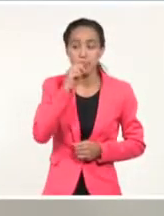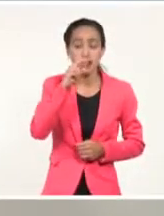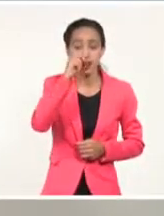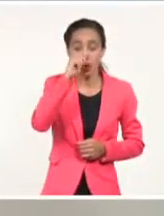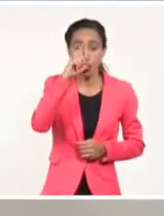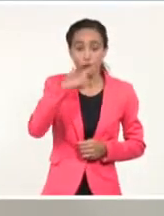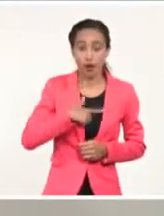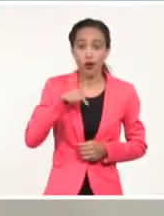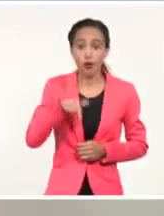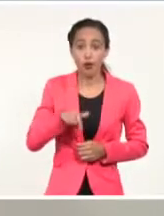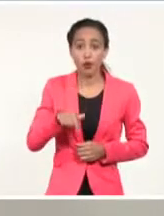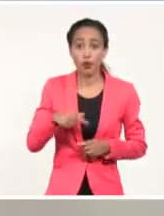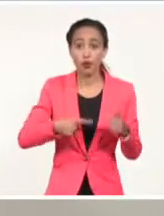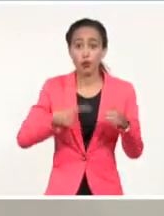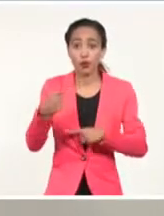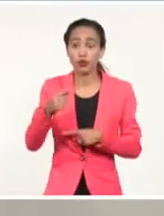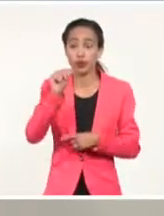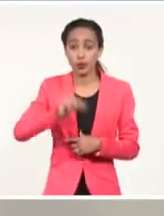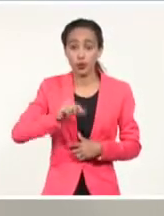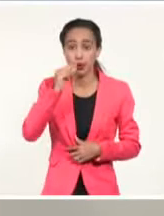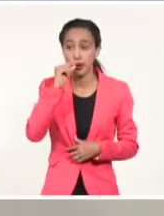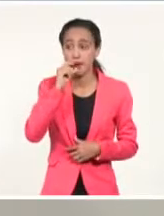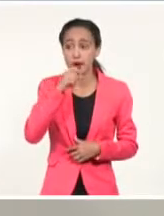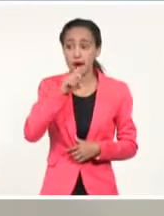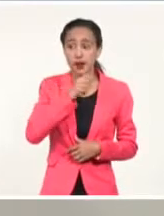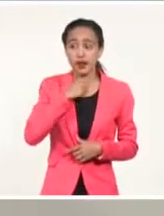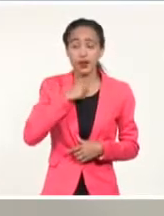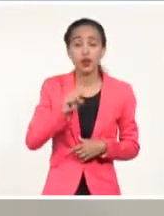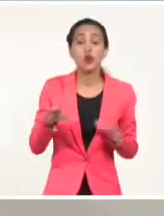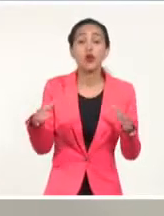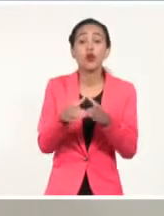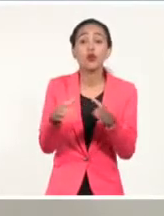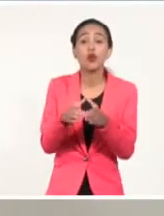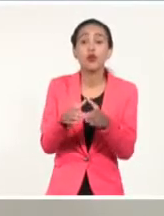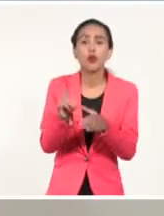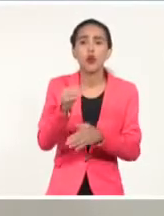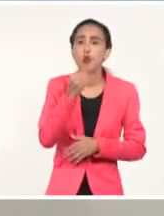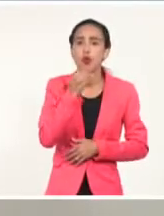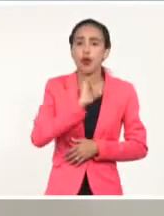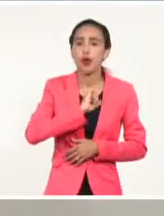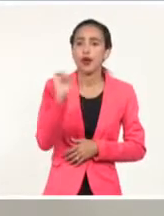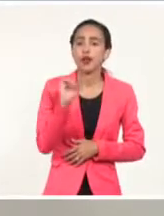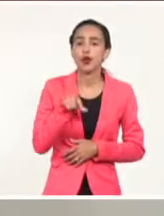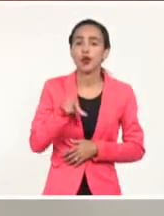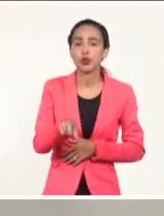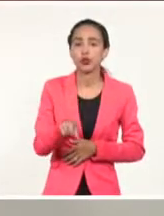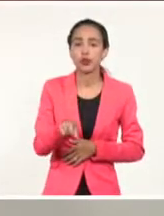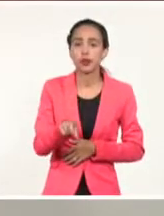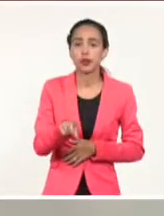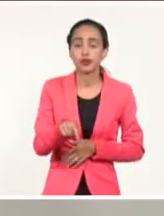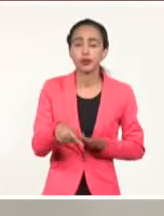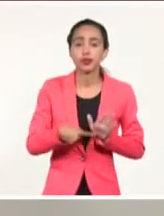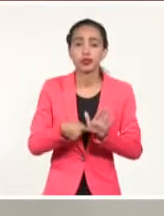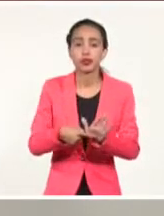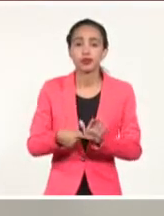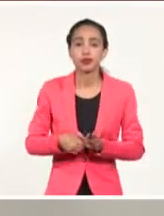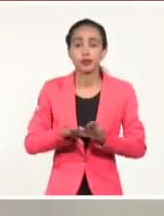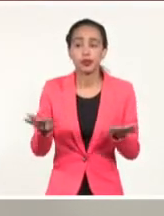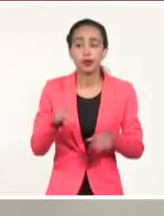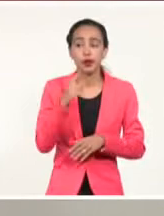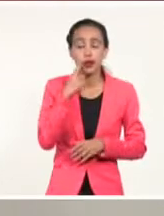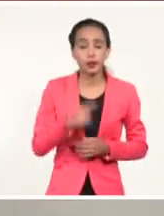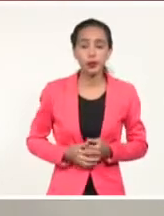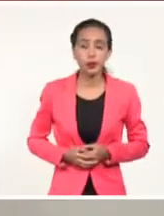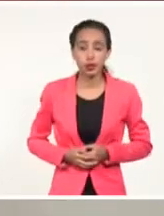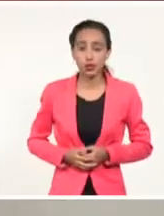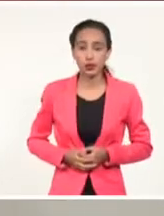al milagro hoy ante el todopoderoso Bayern de Múnich, un equipo al que no le ha podido ganar en las últimas presentaciones. Aunque ya está clasificado a los